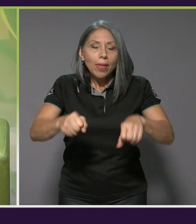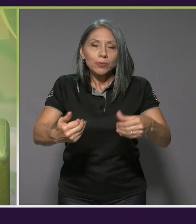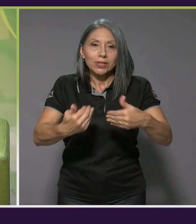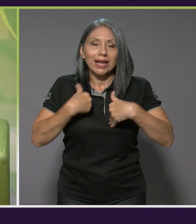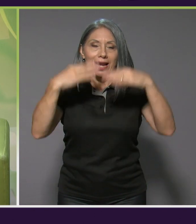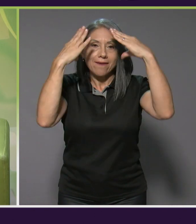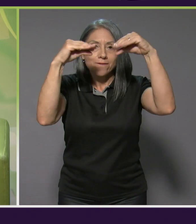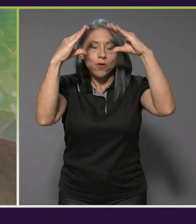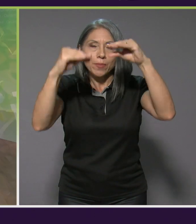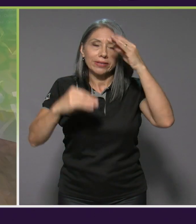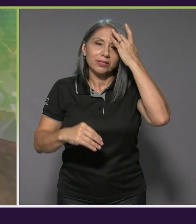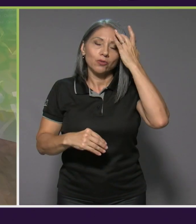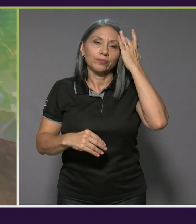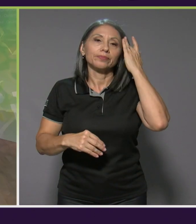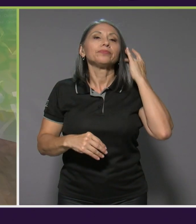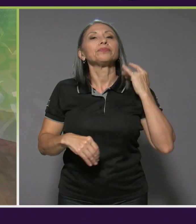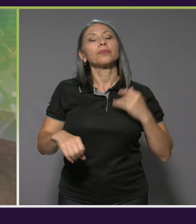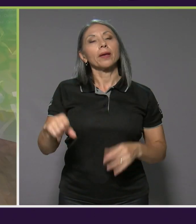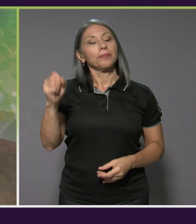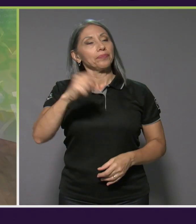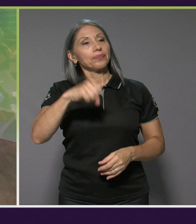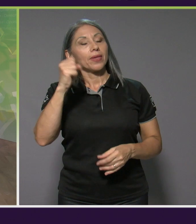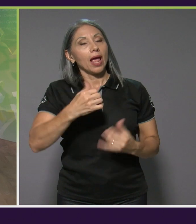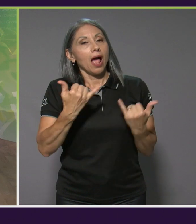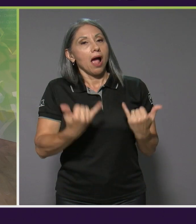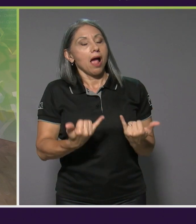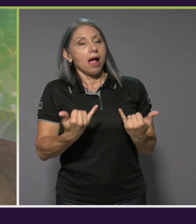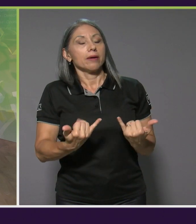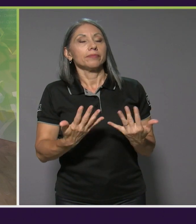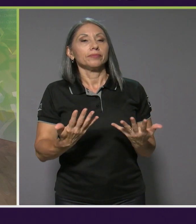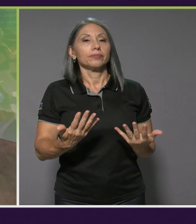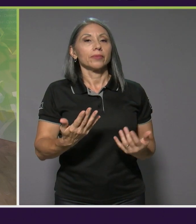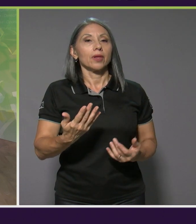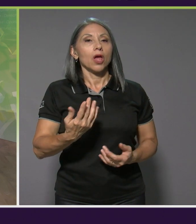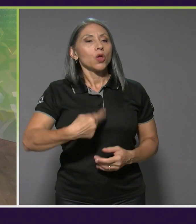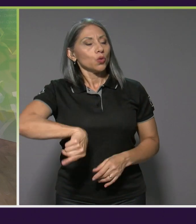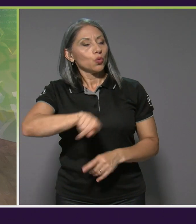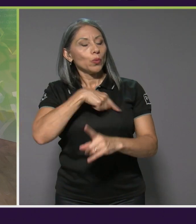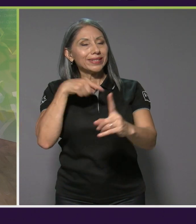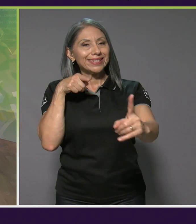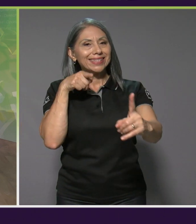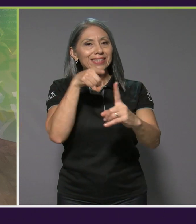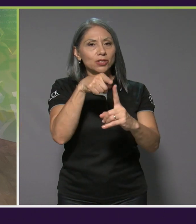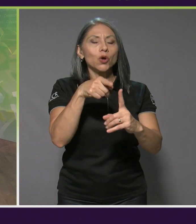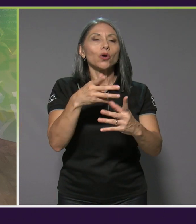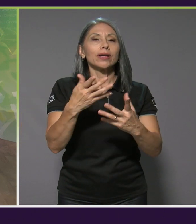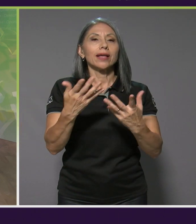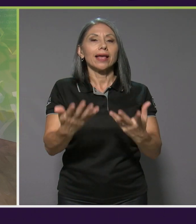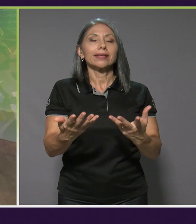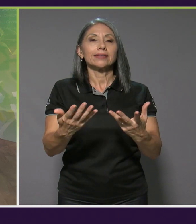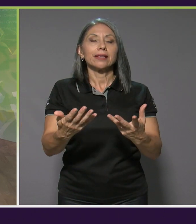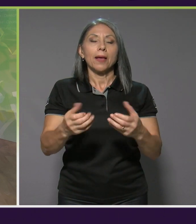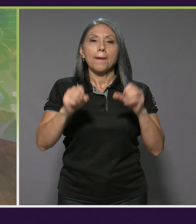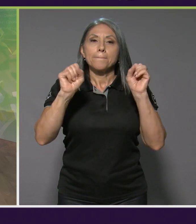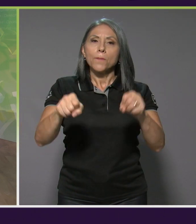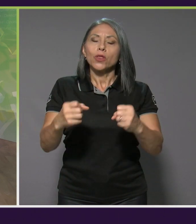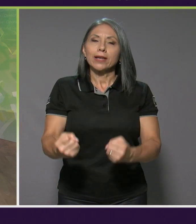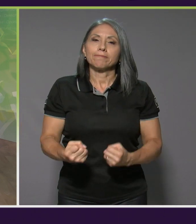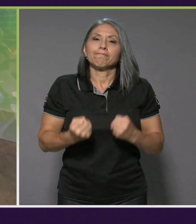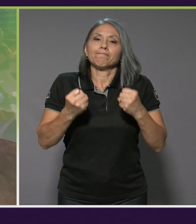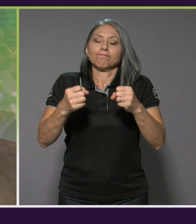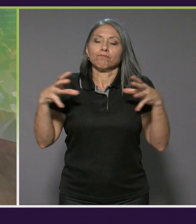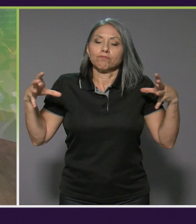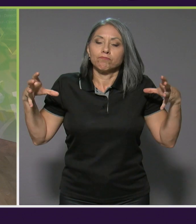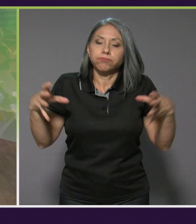ustedes están trabajando. Sí, en este momento nuestra intención es conformarnos o consolidarnos más como un